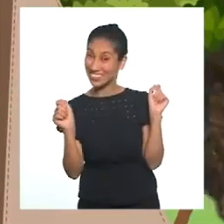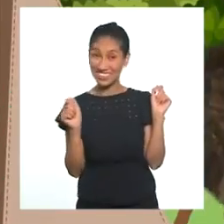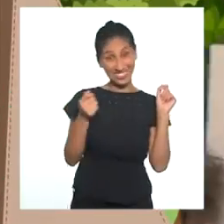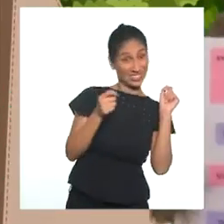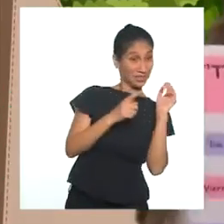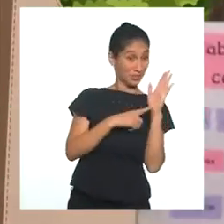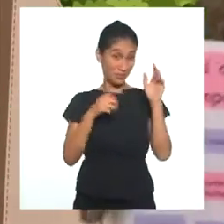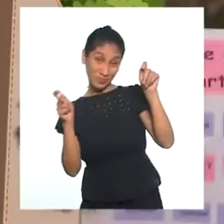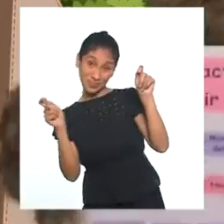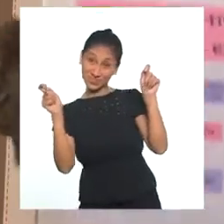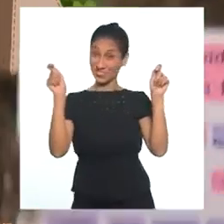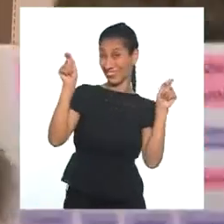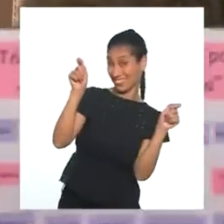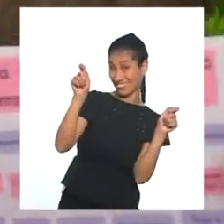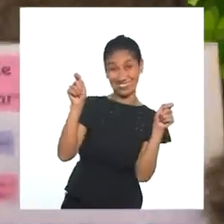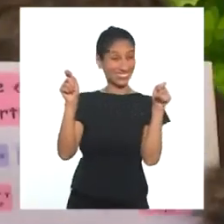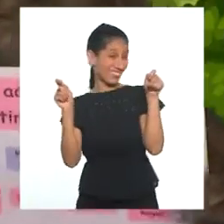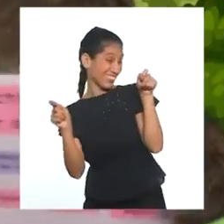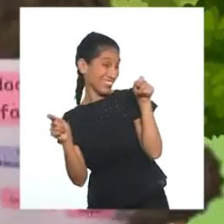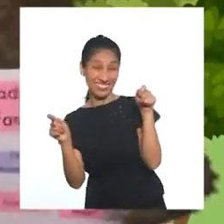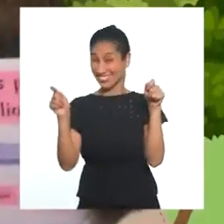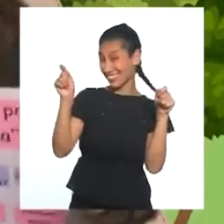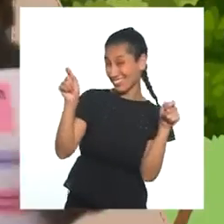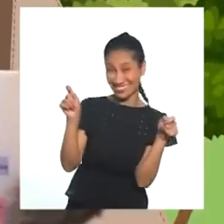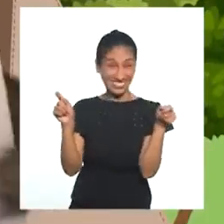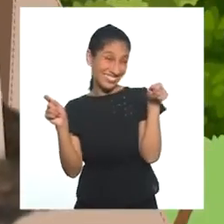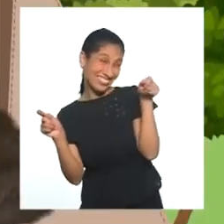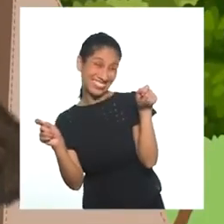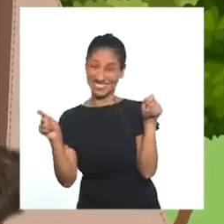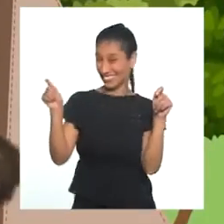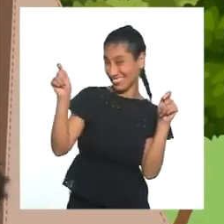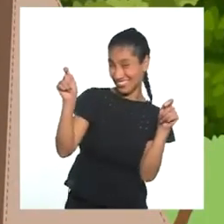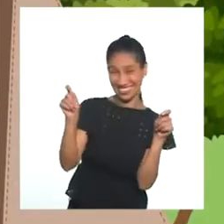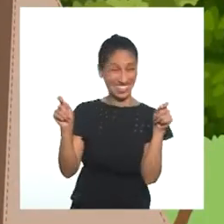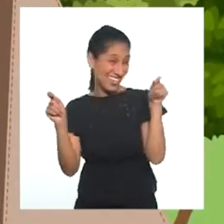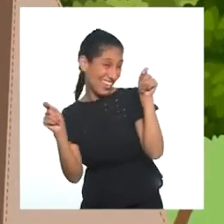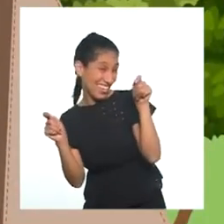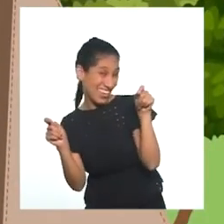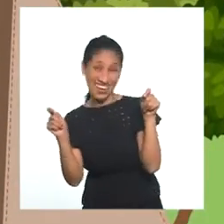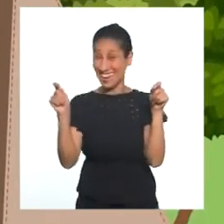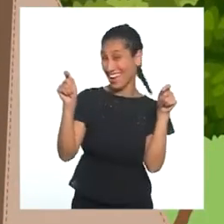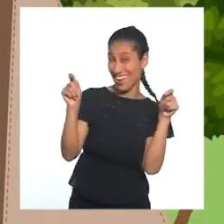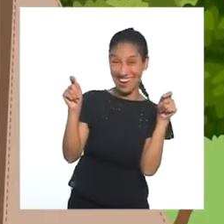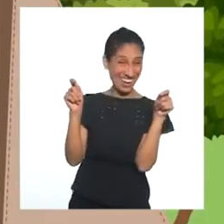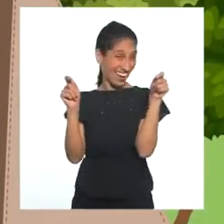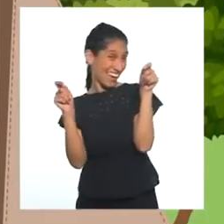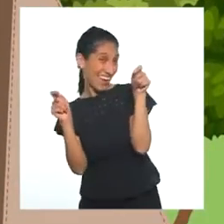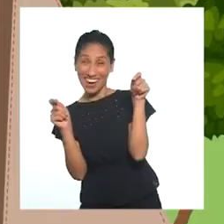¡Está viniendo Mico! ¡La, la, la, la, la, la, la, la, la, la, la, la, la, la, la, la, la!